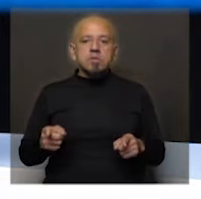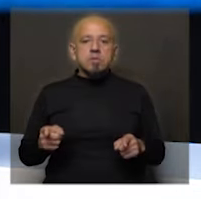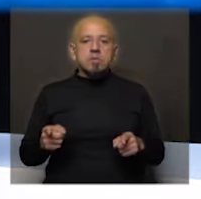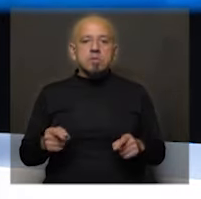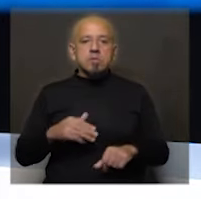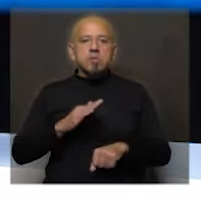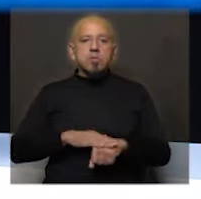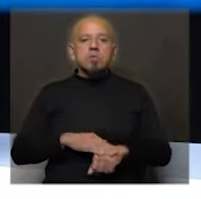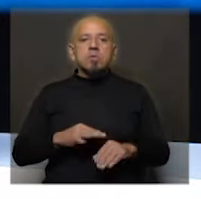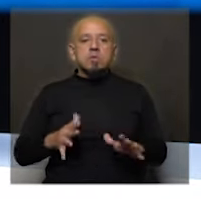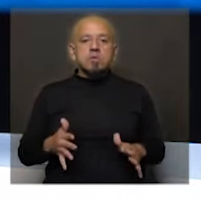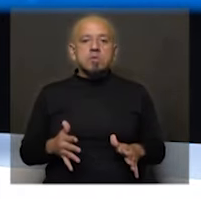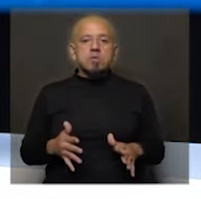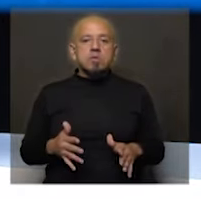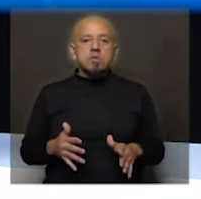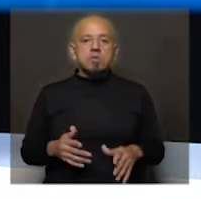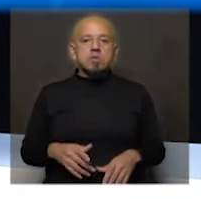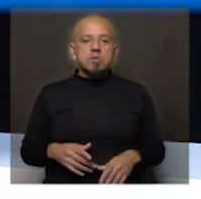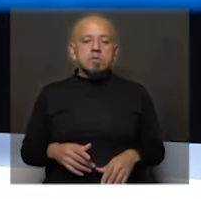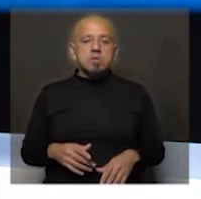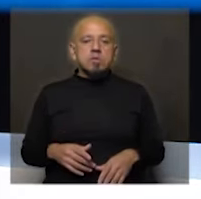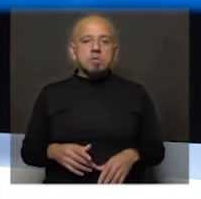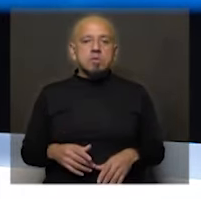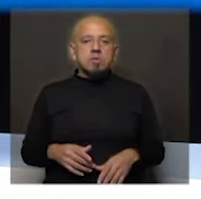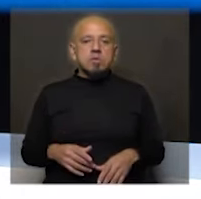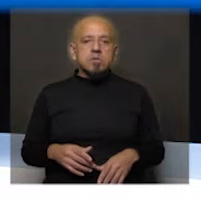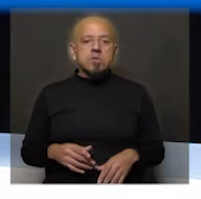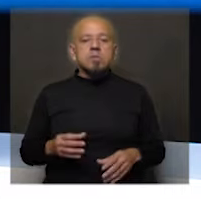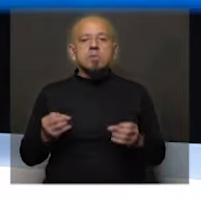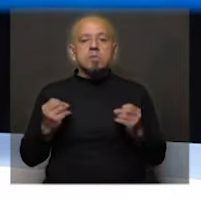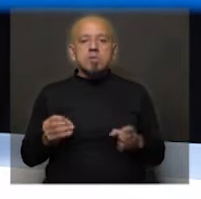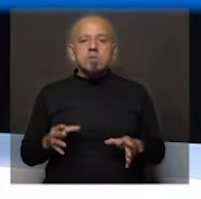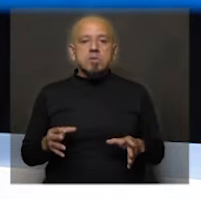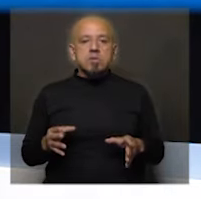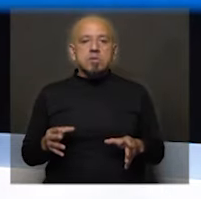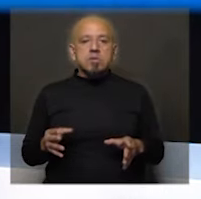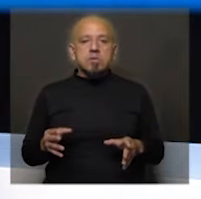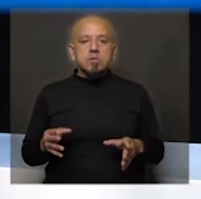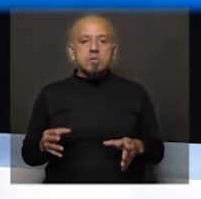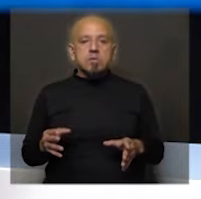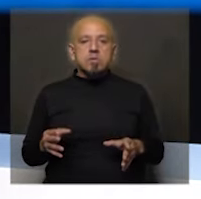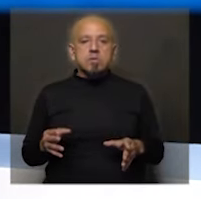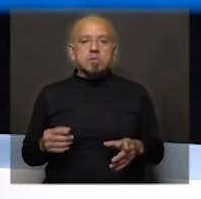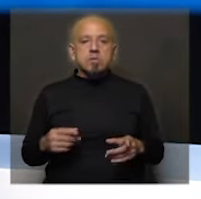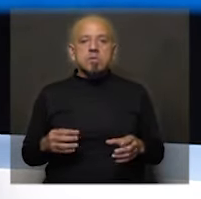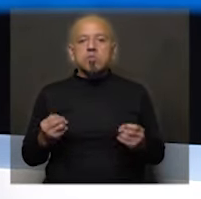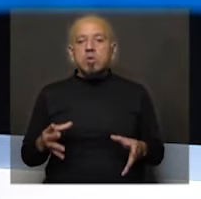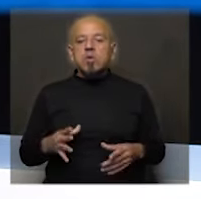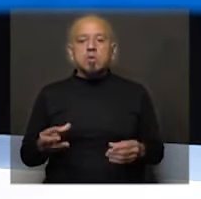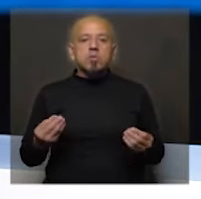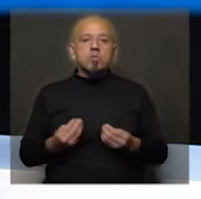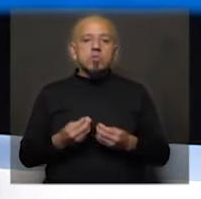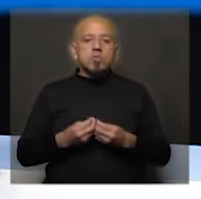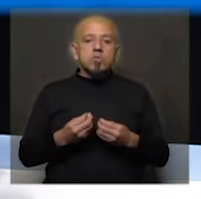de lo que pasó por qué yo le dije por qué no llegué antes por qué eh Por qué muchos Por qué no